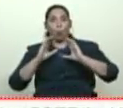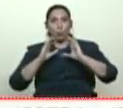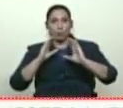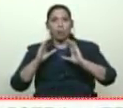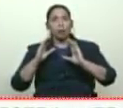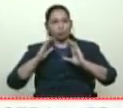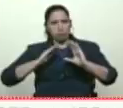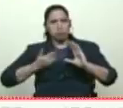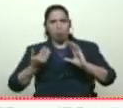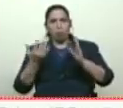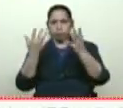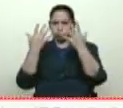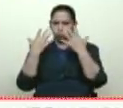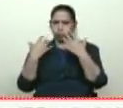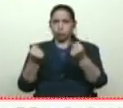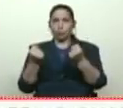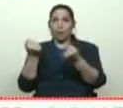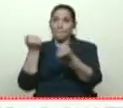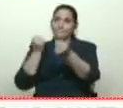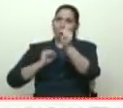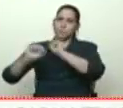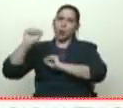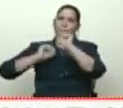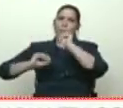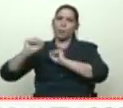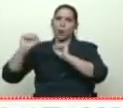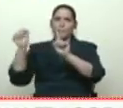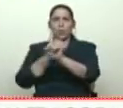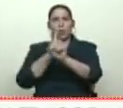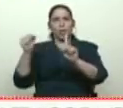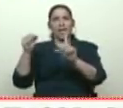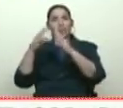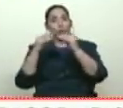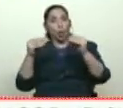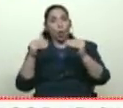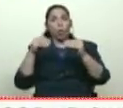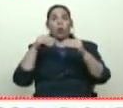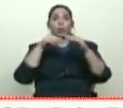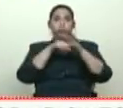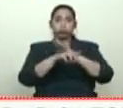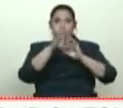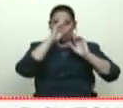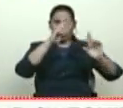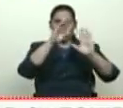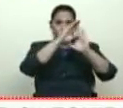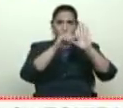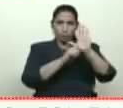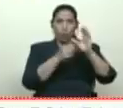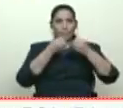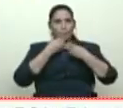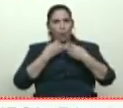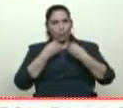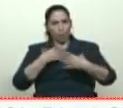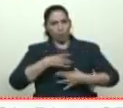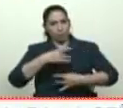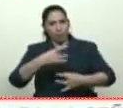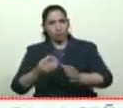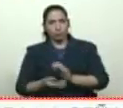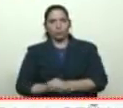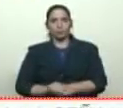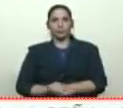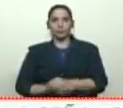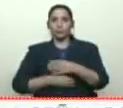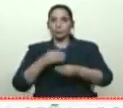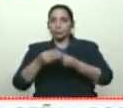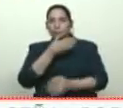entender. Rechazamos la violencia, todo dentro de la Constitución y todo con la buena intención de procurar lo